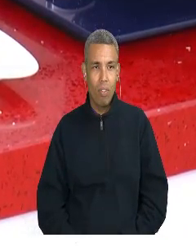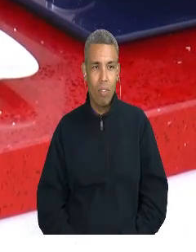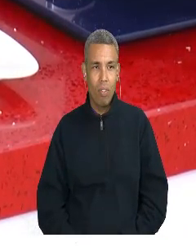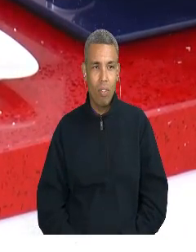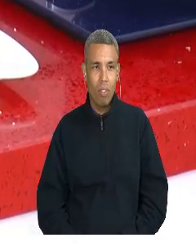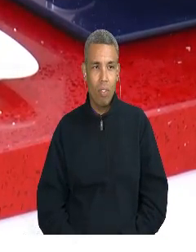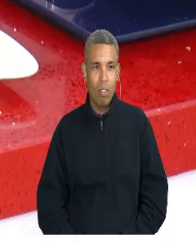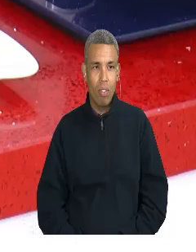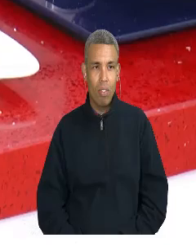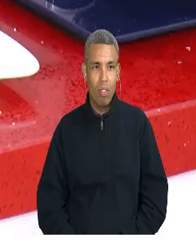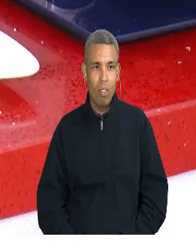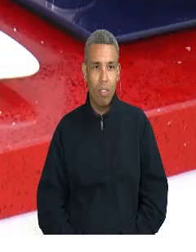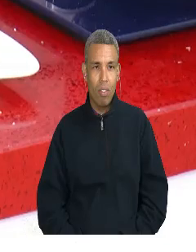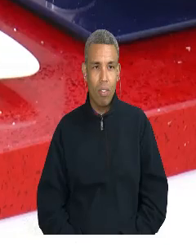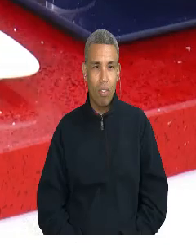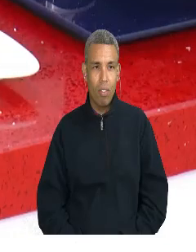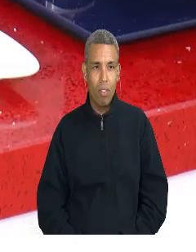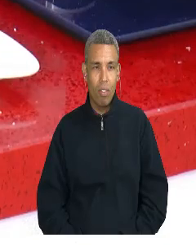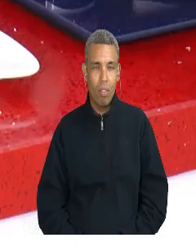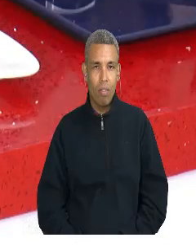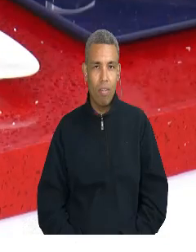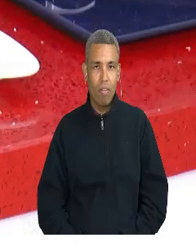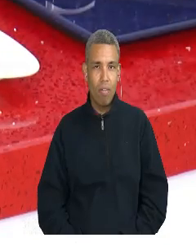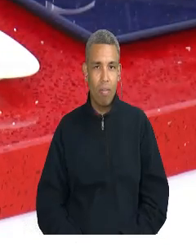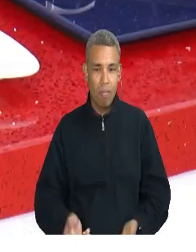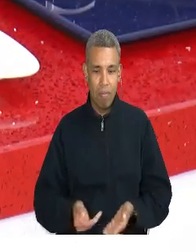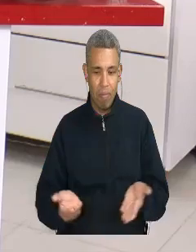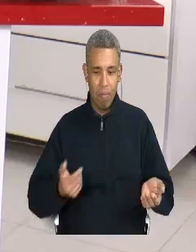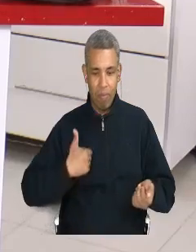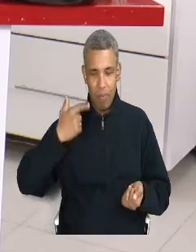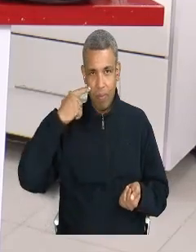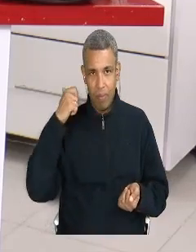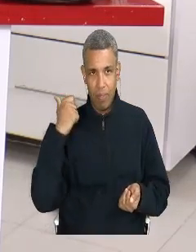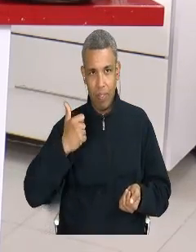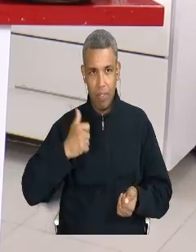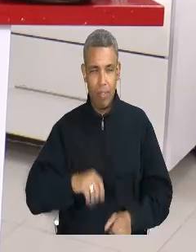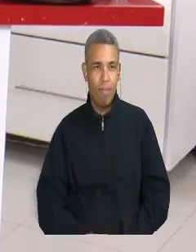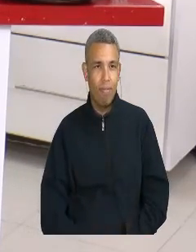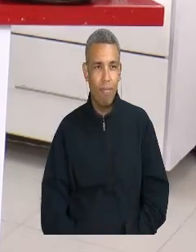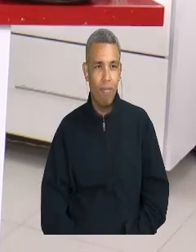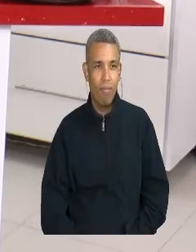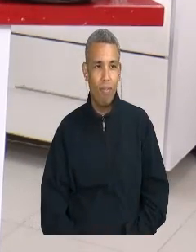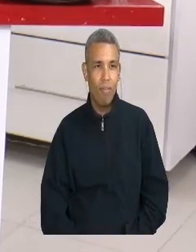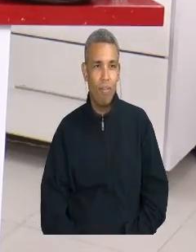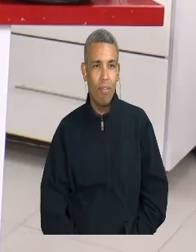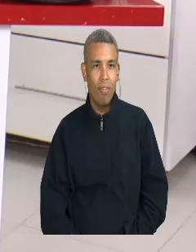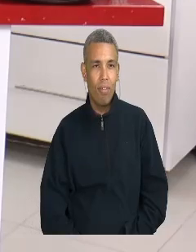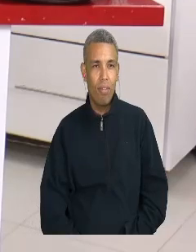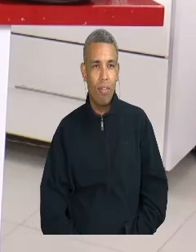chévere. Ahí se me partió esa. Ponemos esto acá. Y